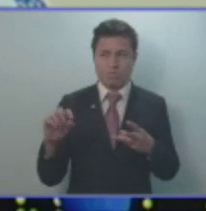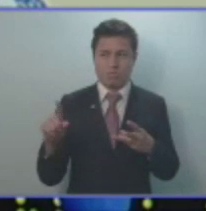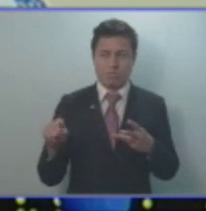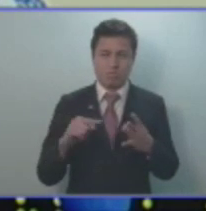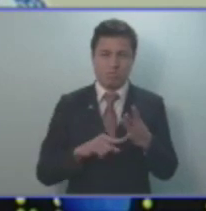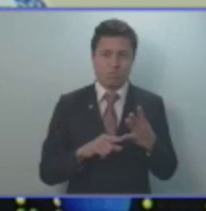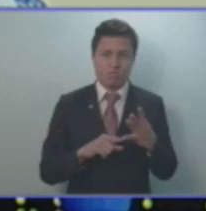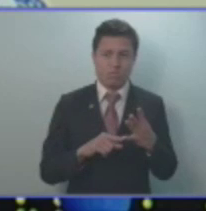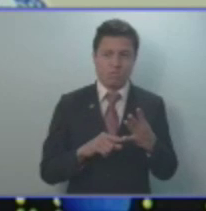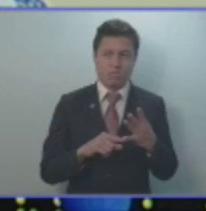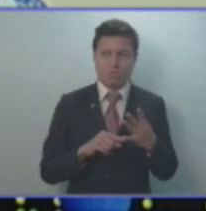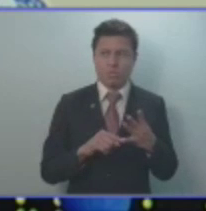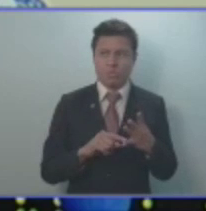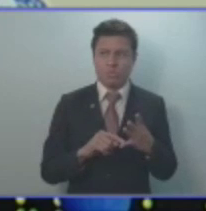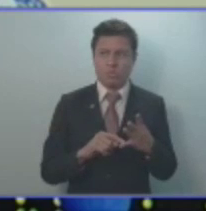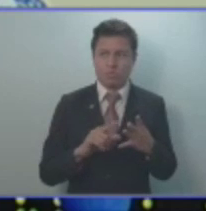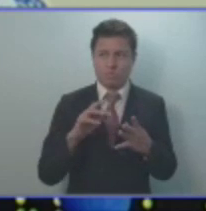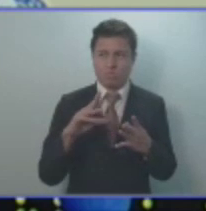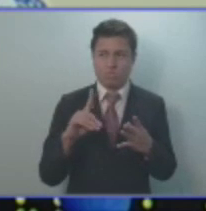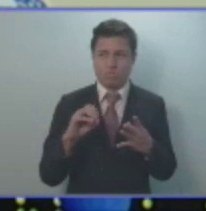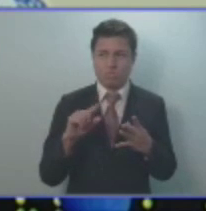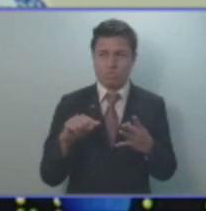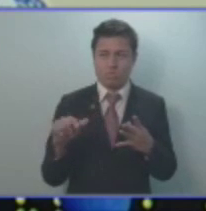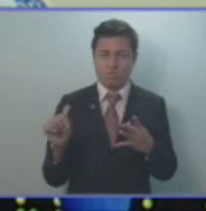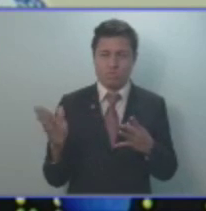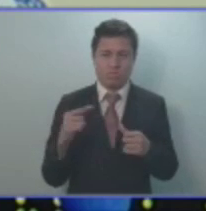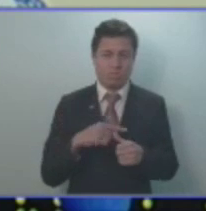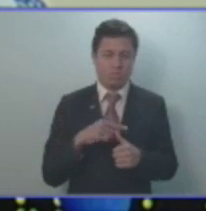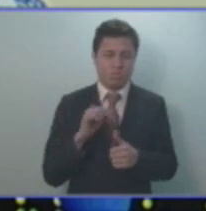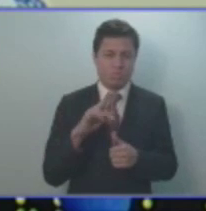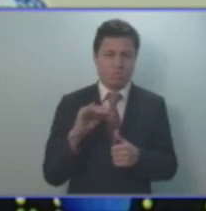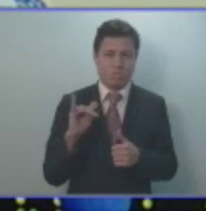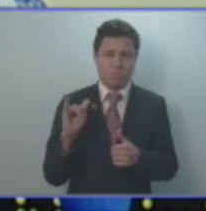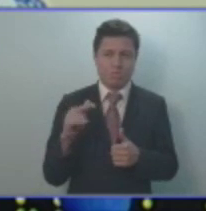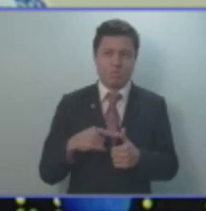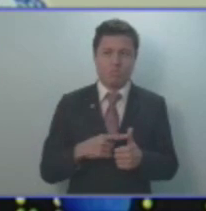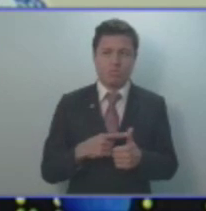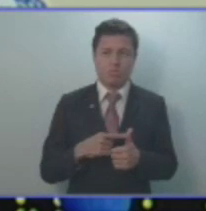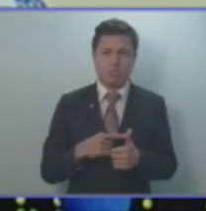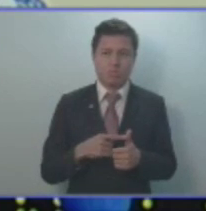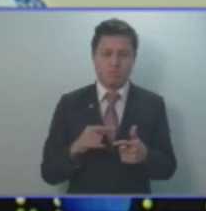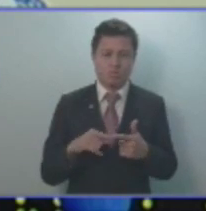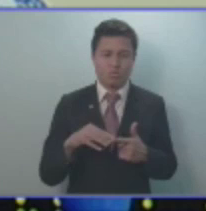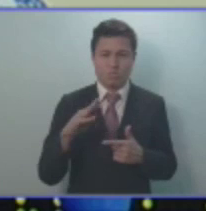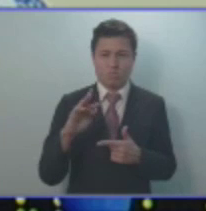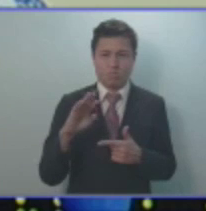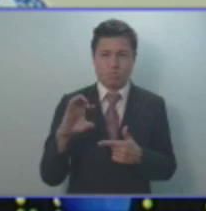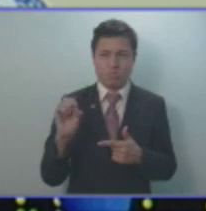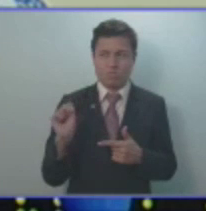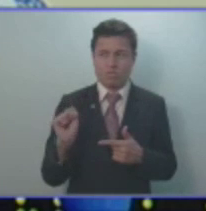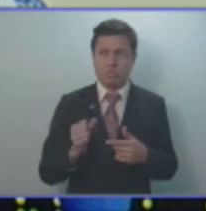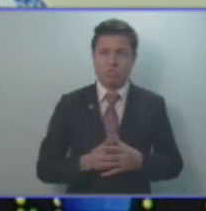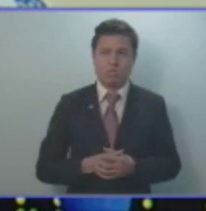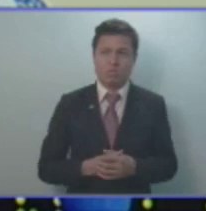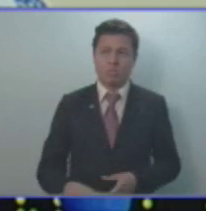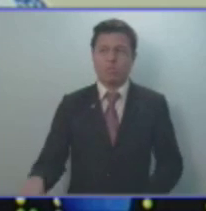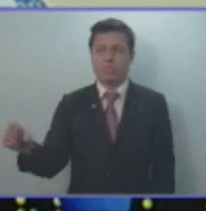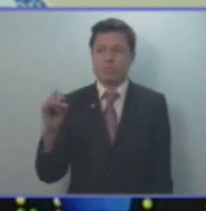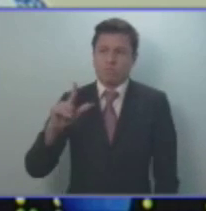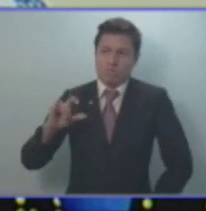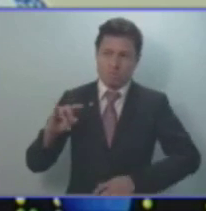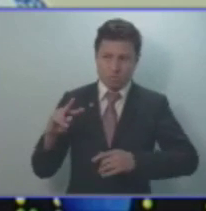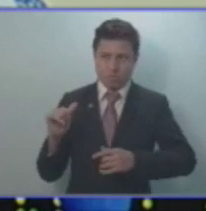Reinaldo Antonio López Cardosa, Milton Garay, Marta Evelyn Batres, Silvia